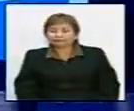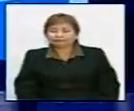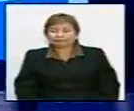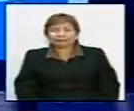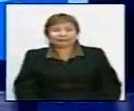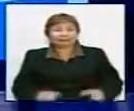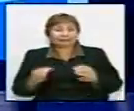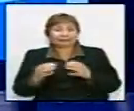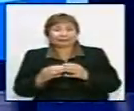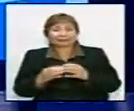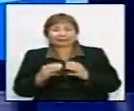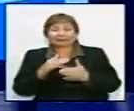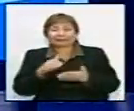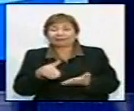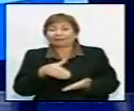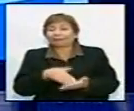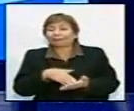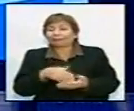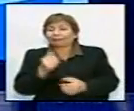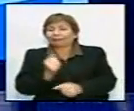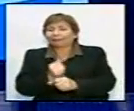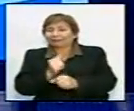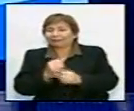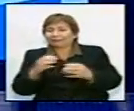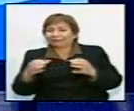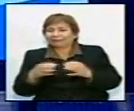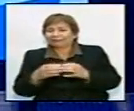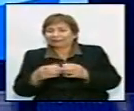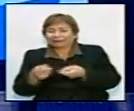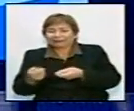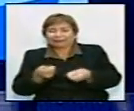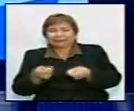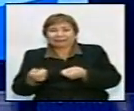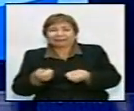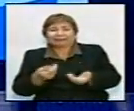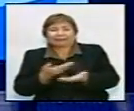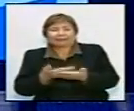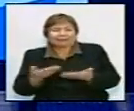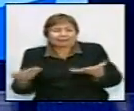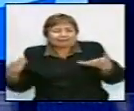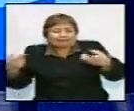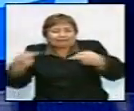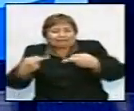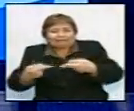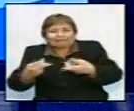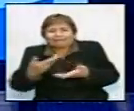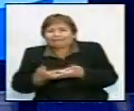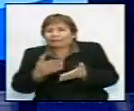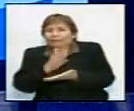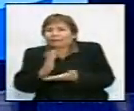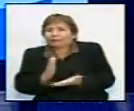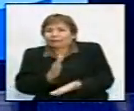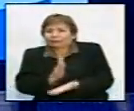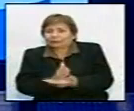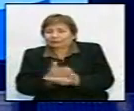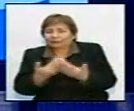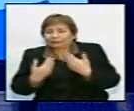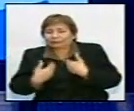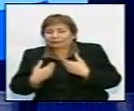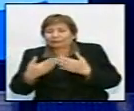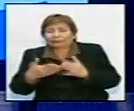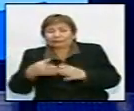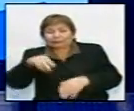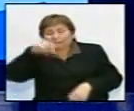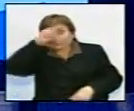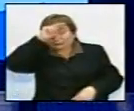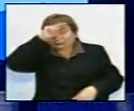Y la Comisión de Descentralización trabajará en conjunto con el Poder Ejecutivo para afrontar los grandes problemas territoriales que hay en el